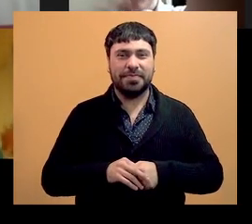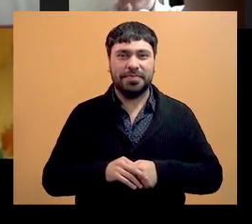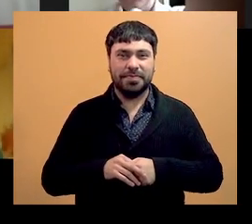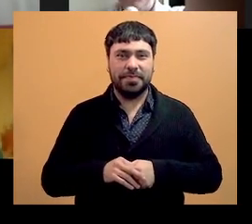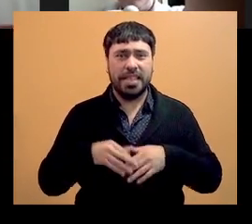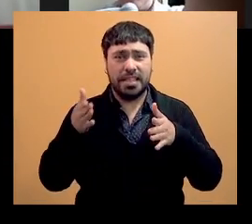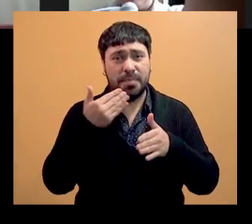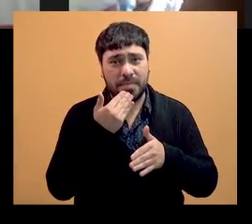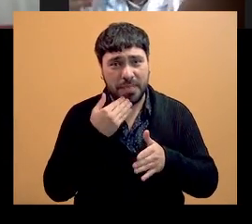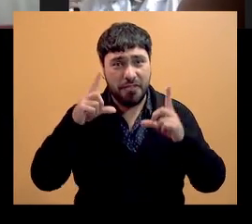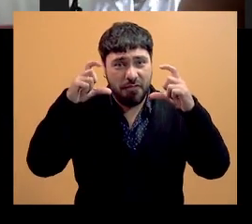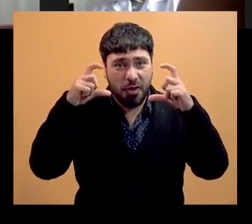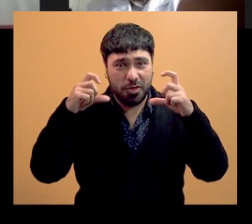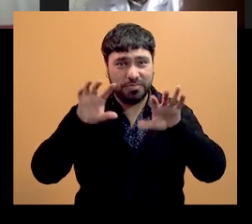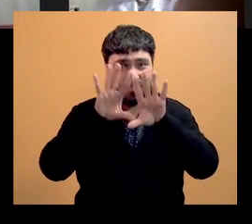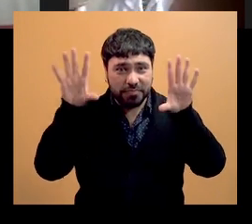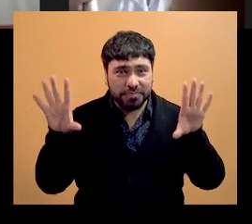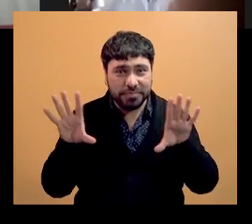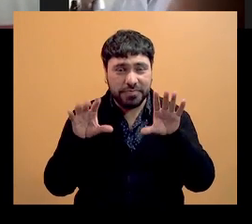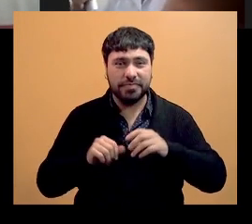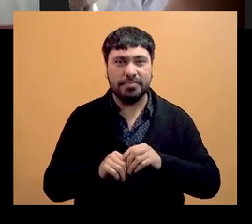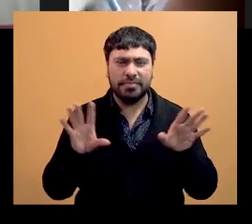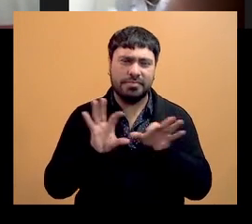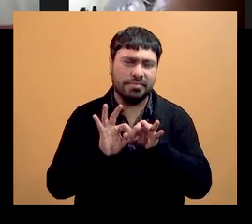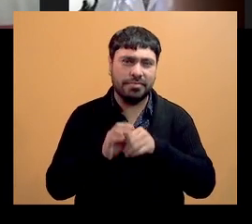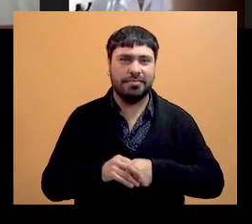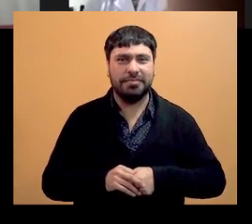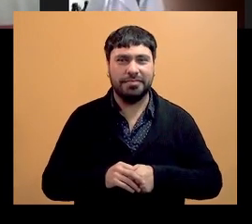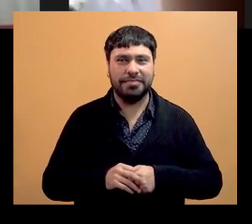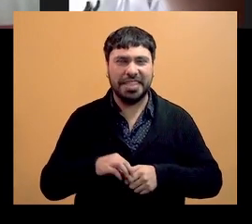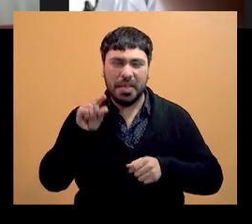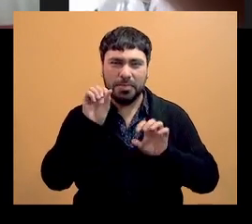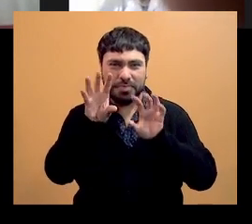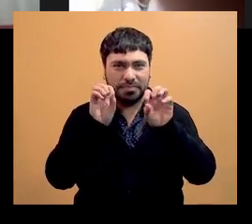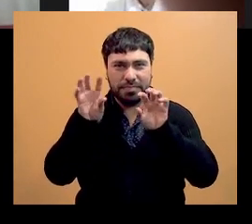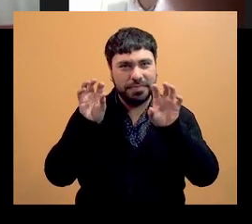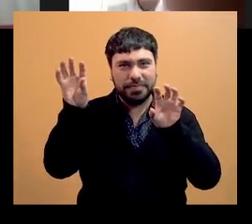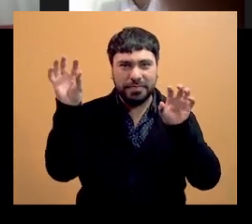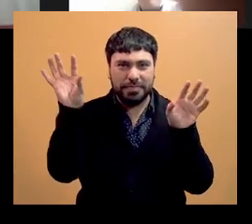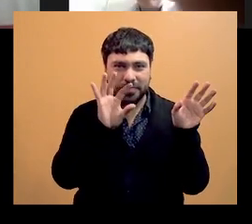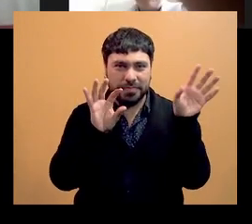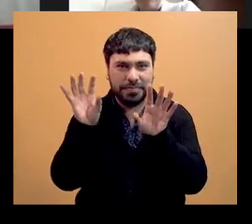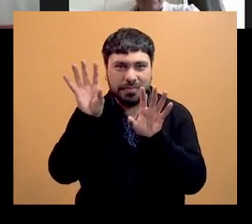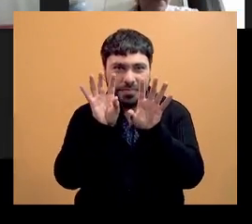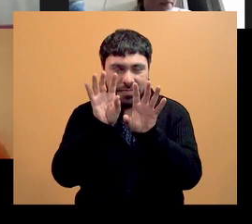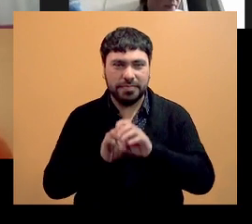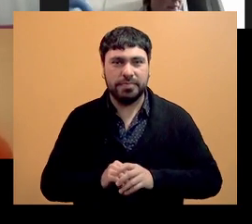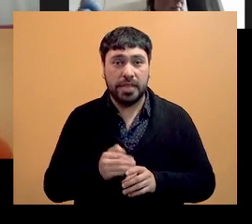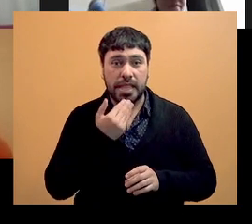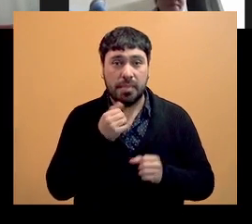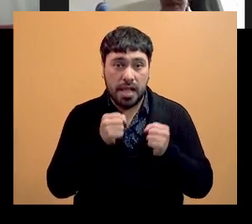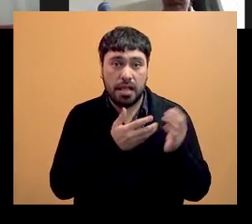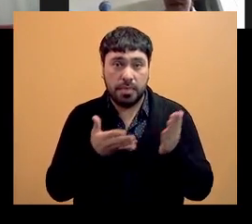grupal también. Aprovechamos. Bueno, gracias, muchas gracias. Ahí de a poquito se van a ir juntando, o sea, se van a ir sumando. Y los dejamos